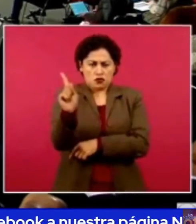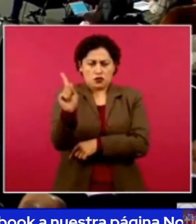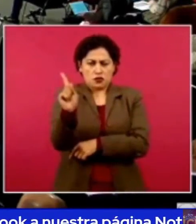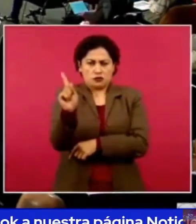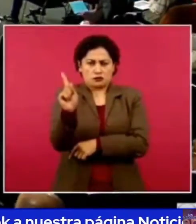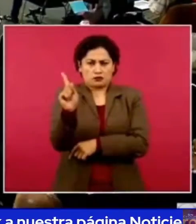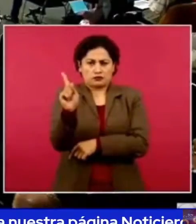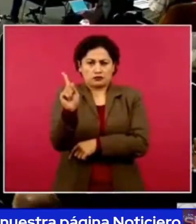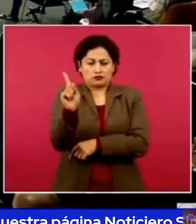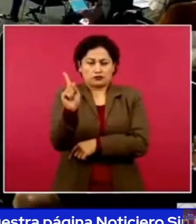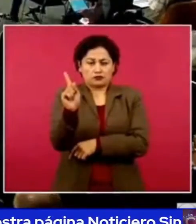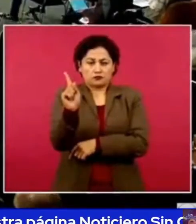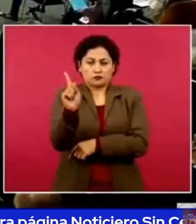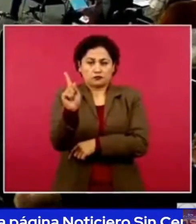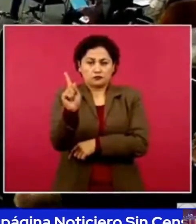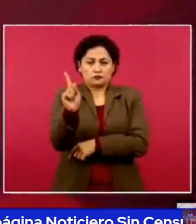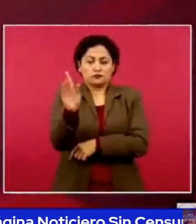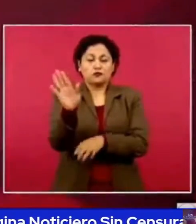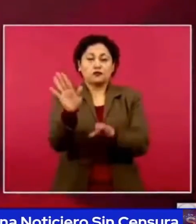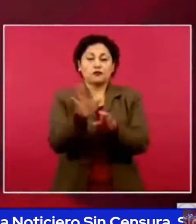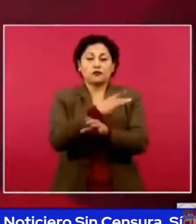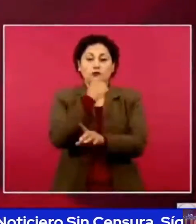porque durante mucho tiempo